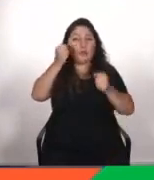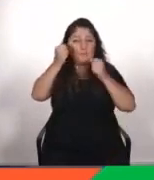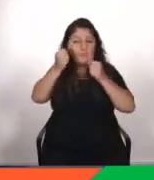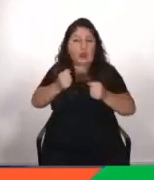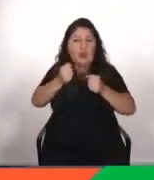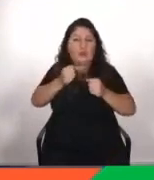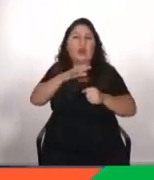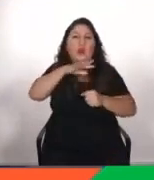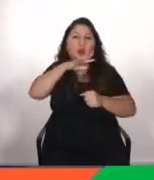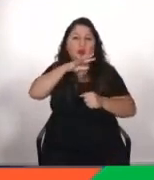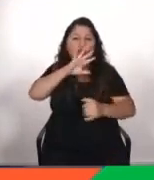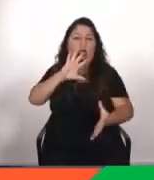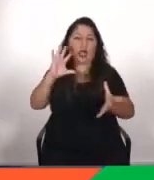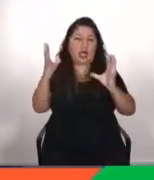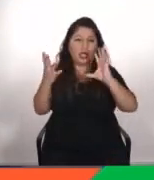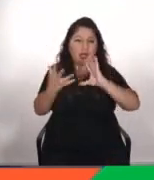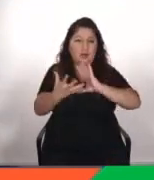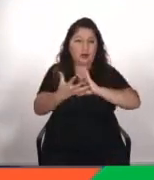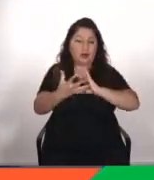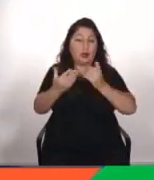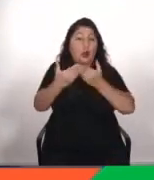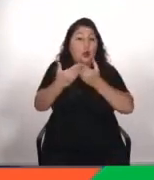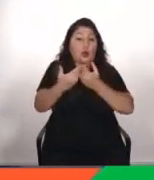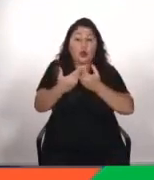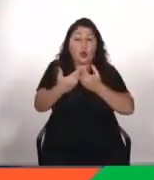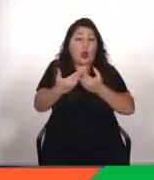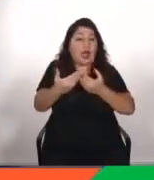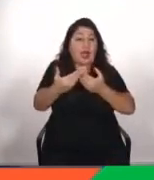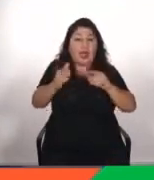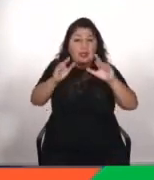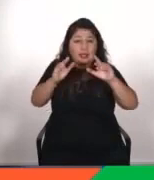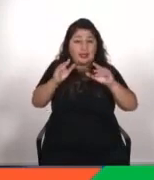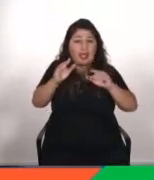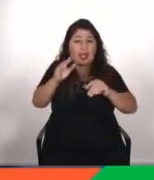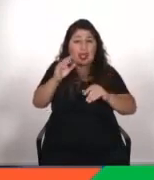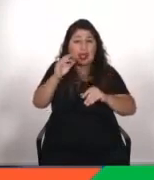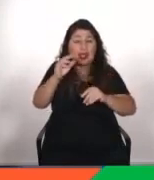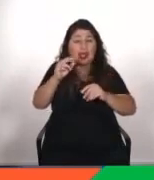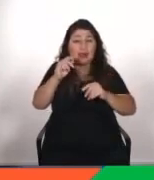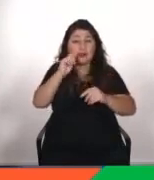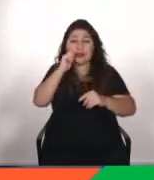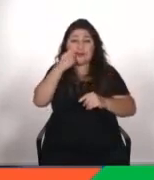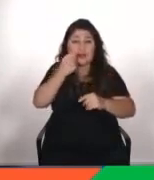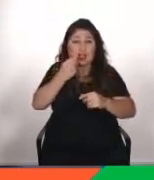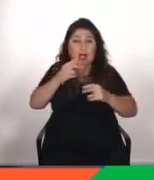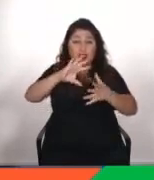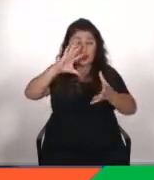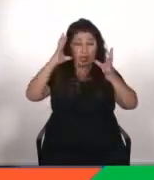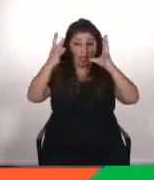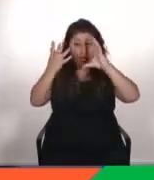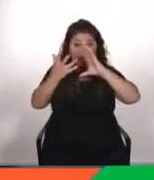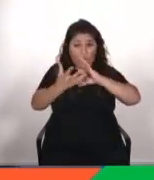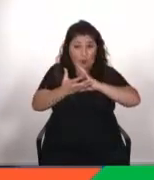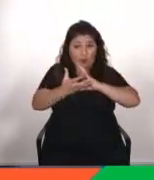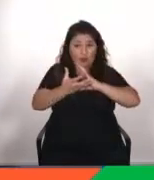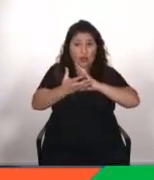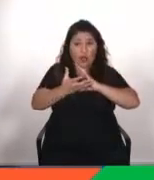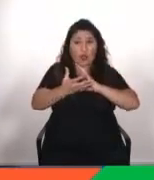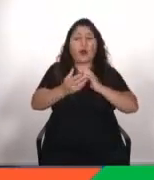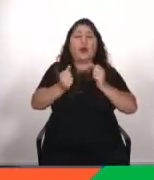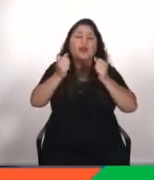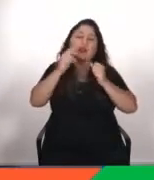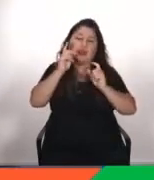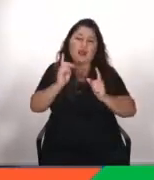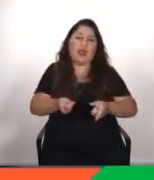hecho, cualquier interpretación científica que hacemos del mundo tiene que estar basada en matemáticas. Si no, pues no llega a ser científica,